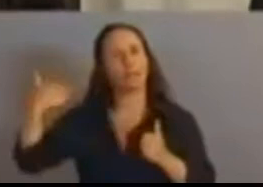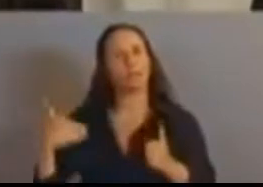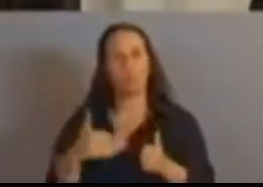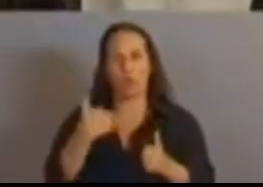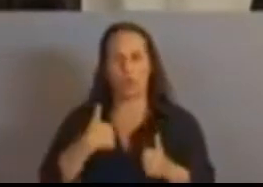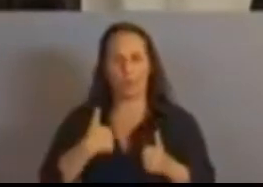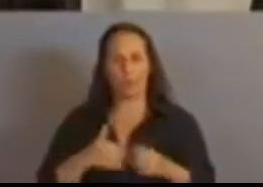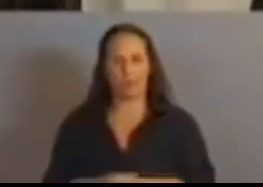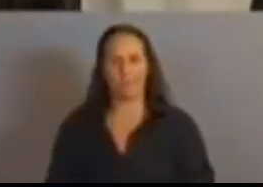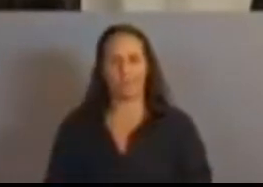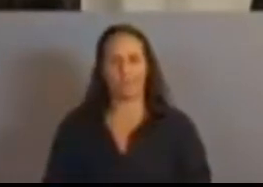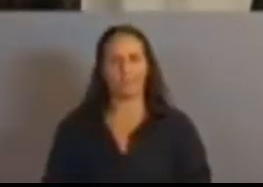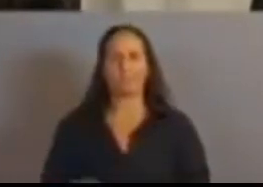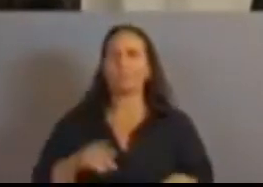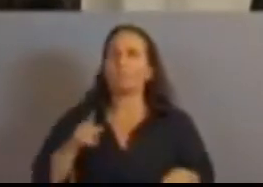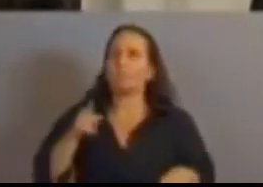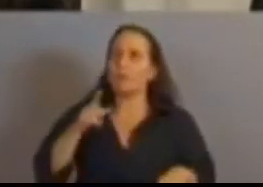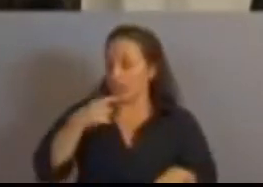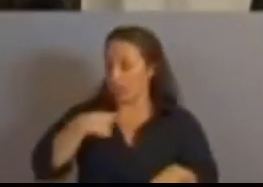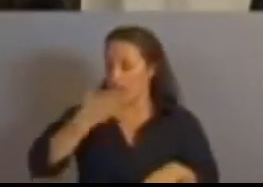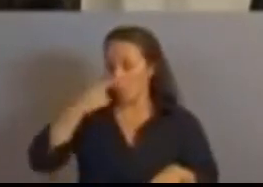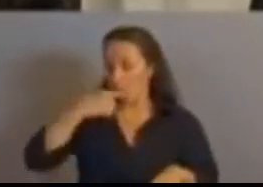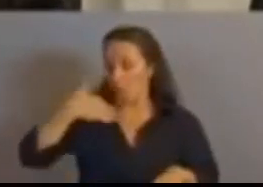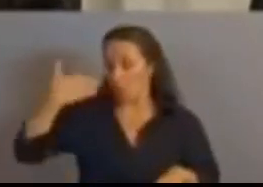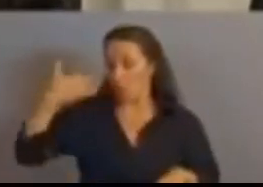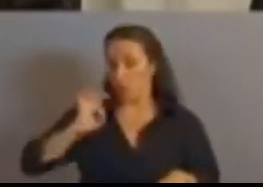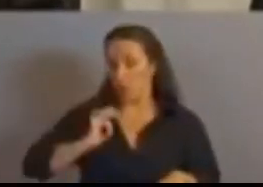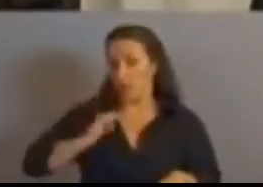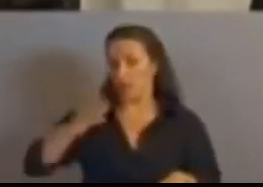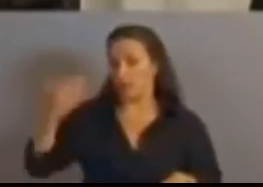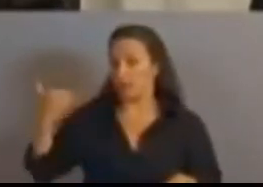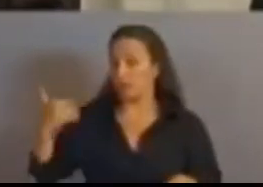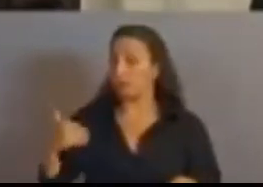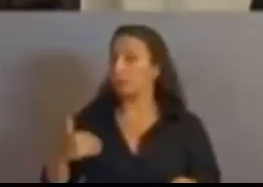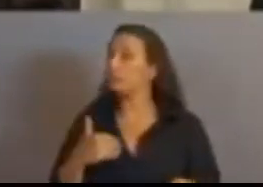estos últimos años, y que es